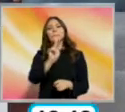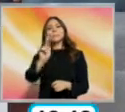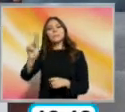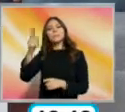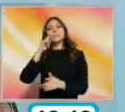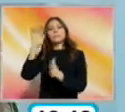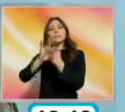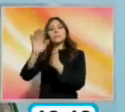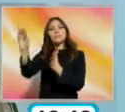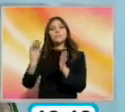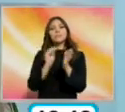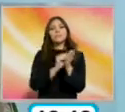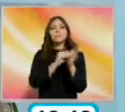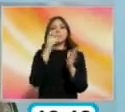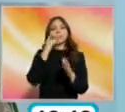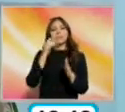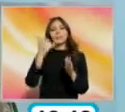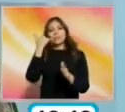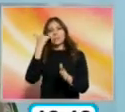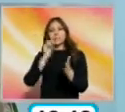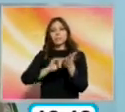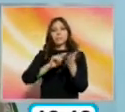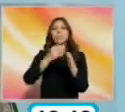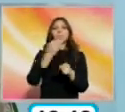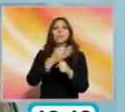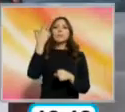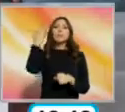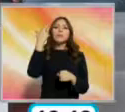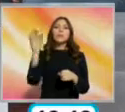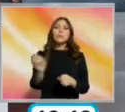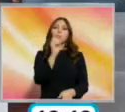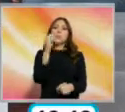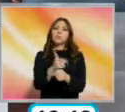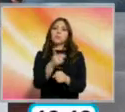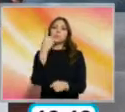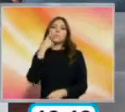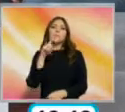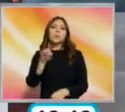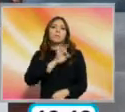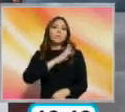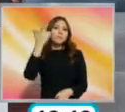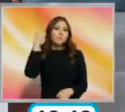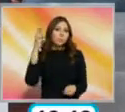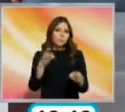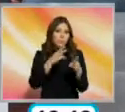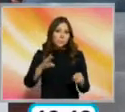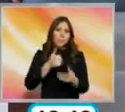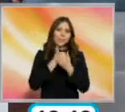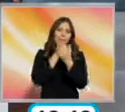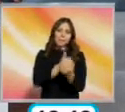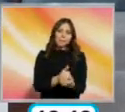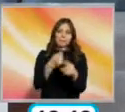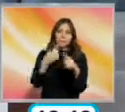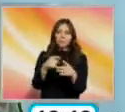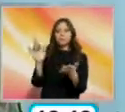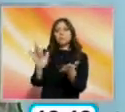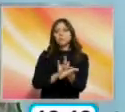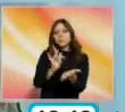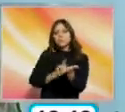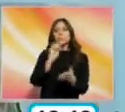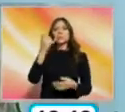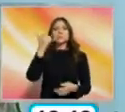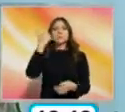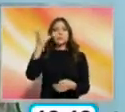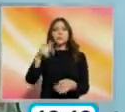dividirlo en dos partes. La posibilidad que tenemos hoy de escuchar música, ayudados por supuesto con nuestros dispositivos, ha